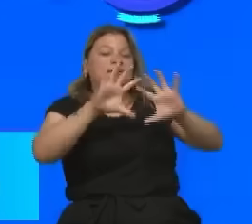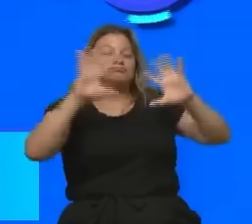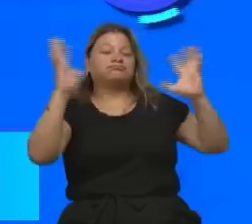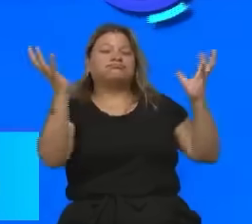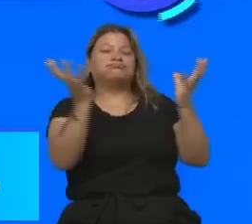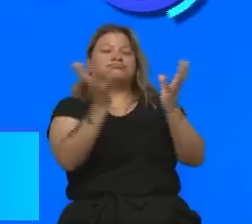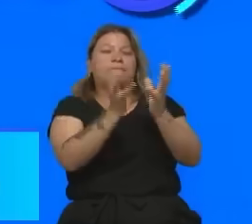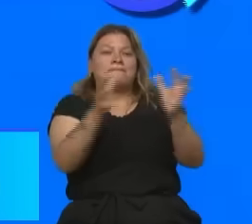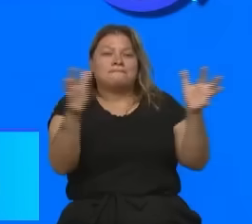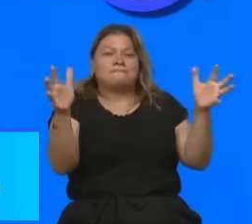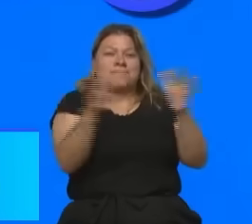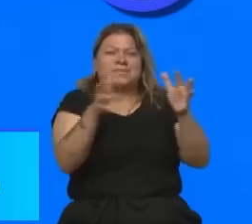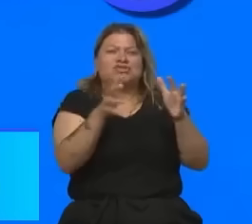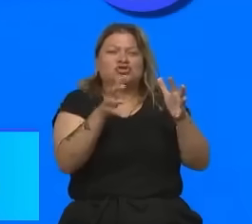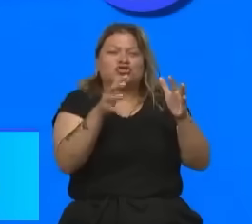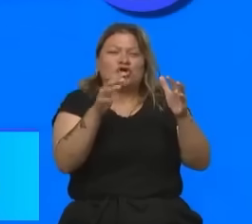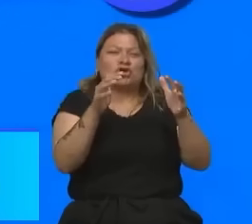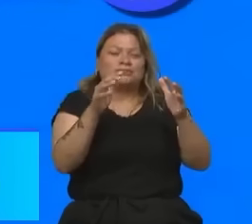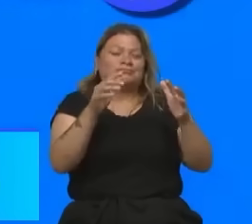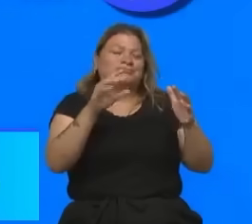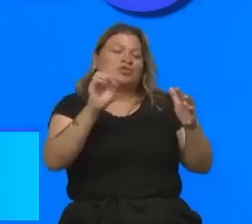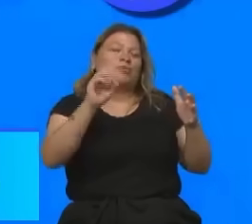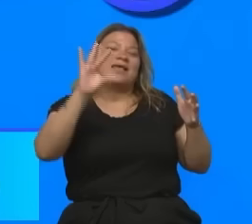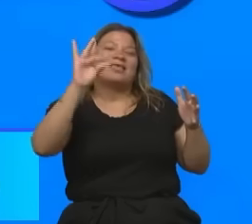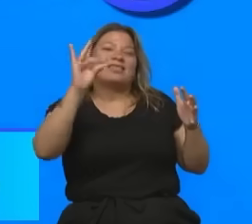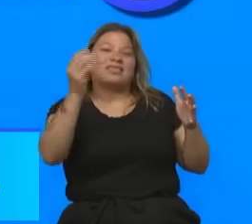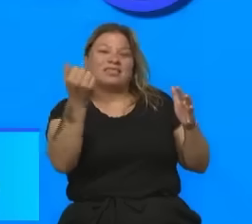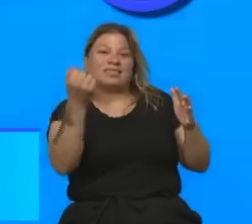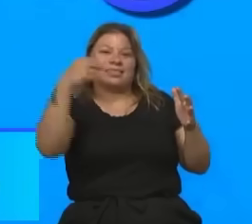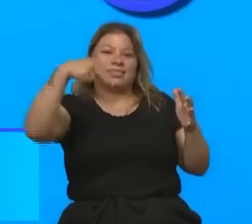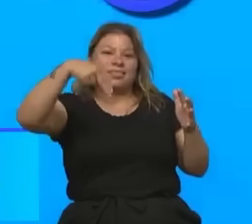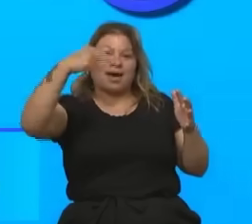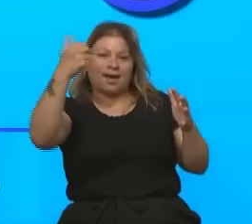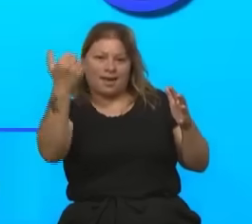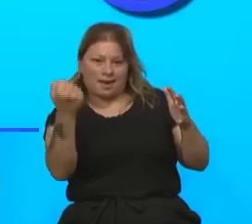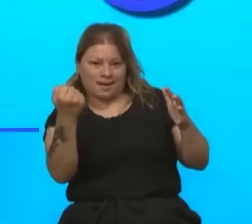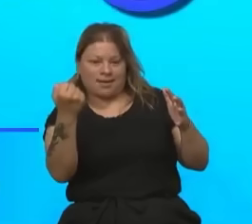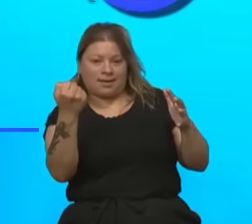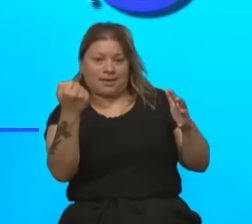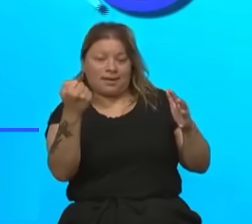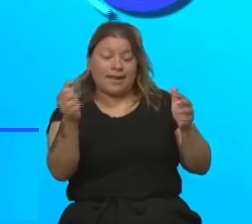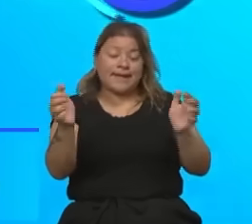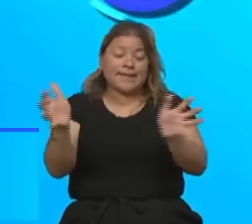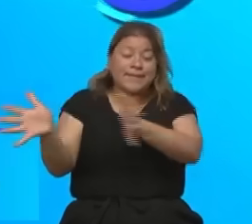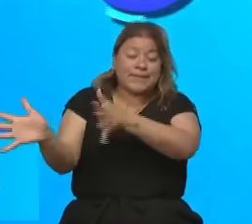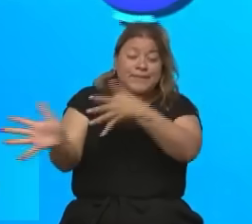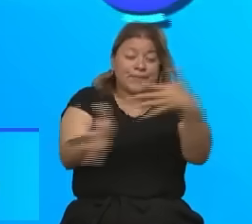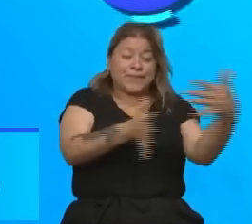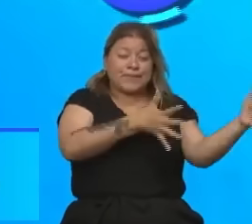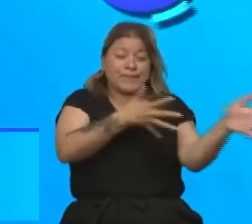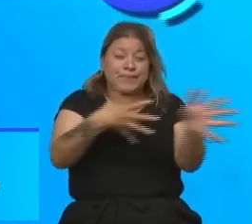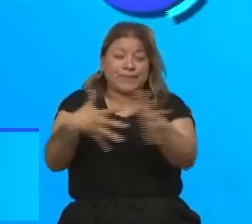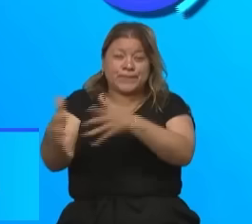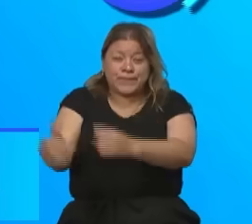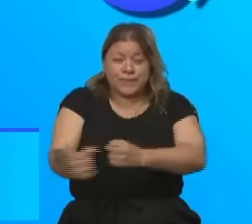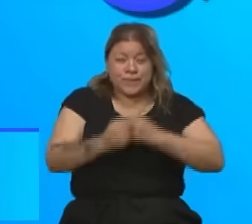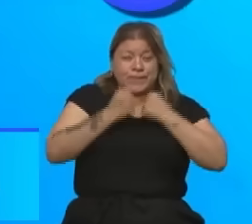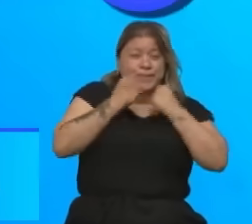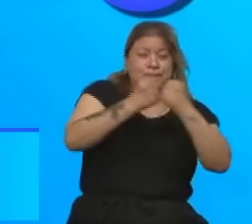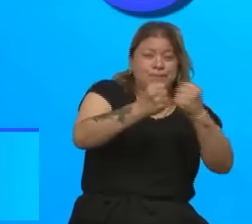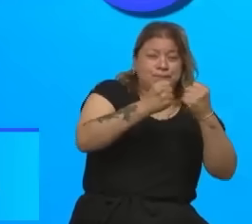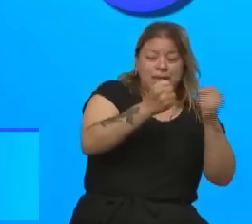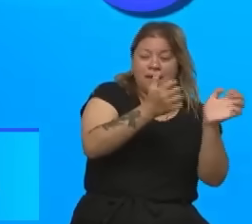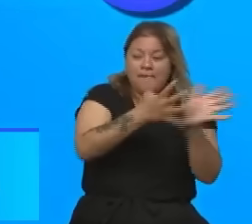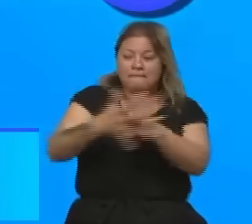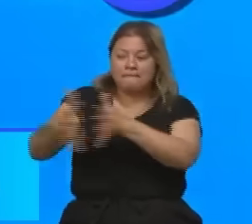niveles altos, este fenómeno natural que provoca un choque extraordinario de masas muy frías con masas muy